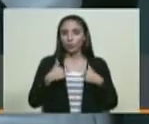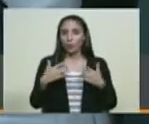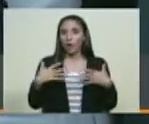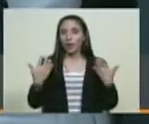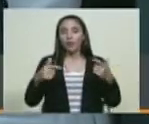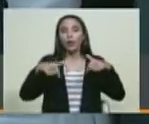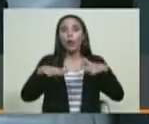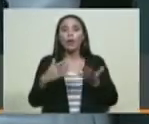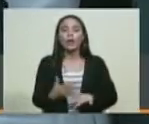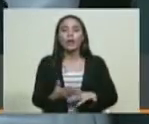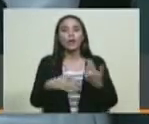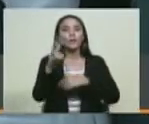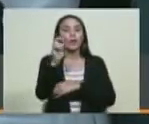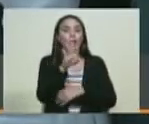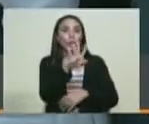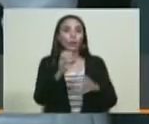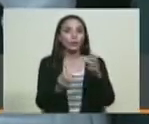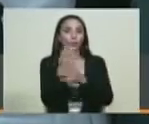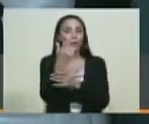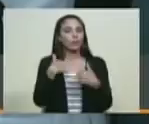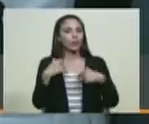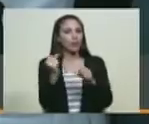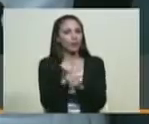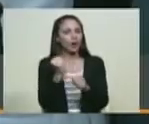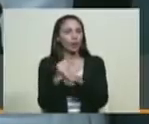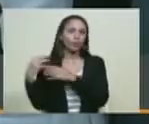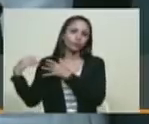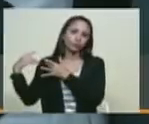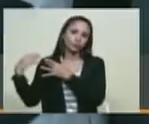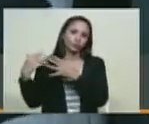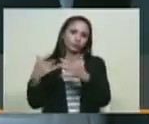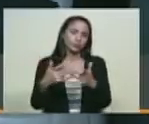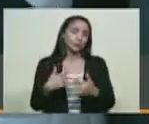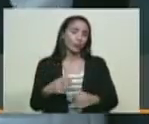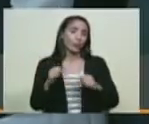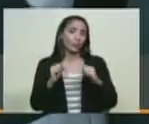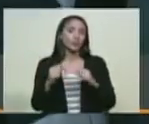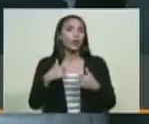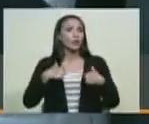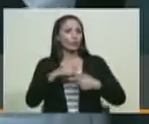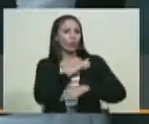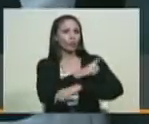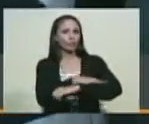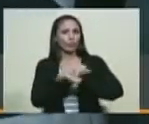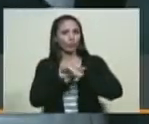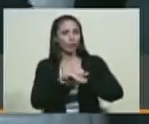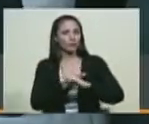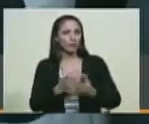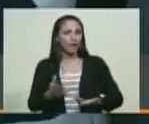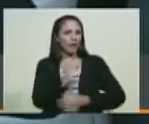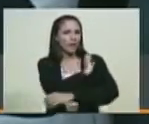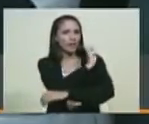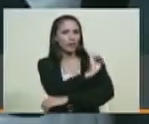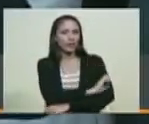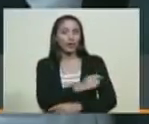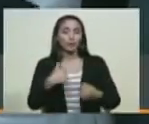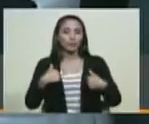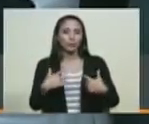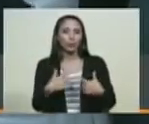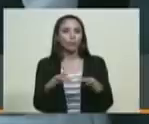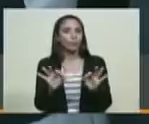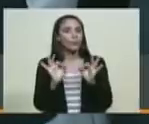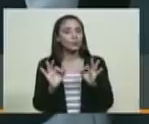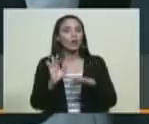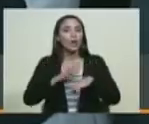viernes 4 de mayo, un día de trabajo muy fructífero. Y además me lleno de fuerza especial, porque sé que en Venezuela